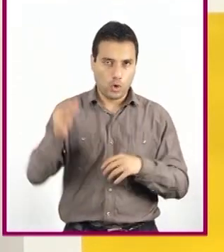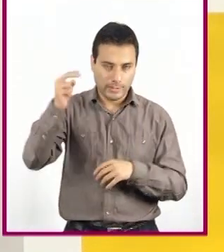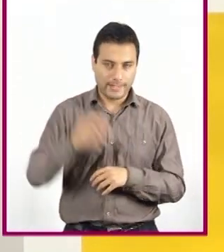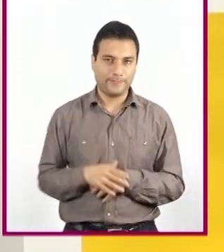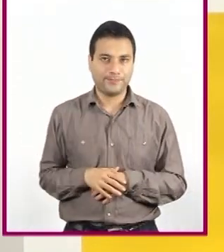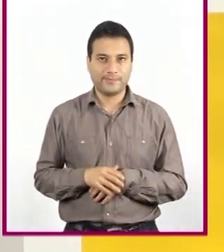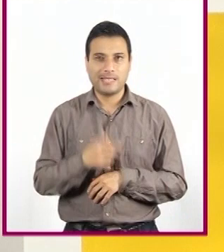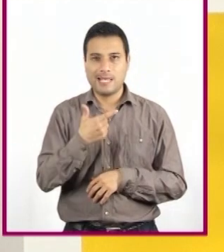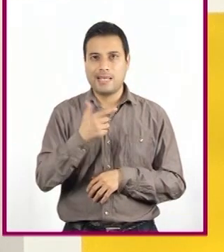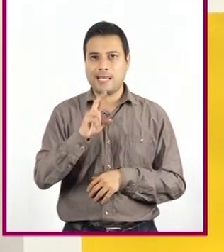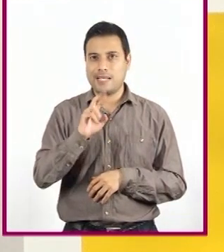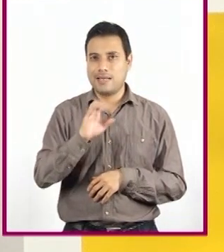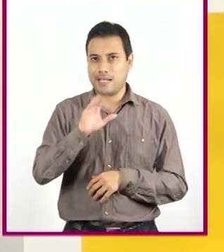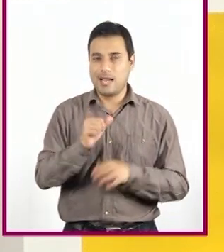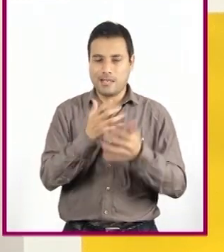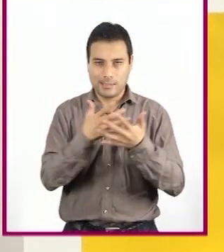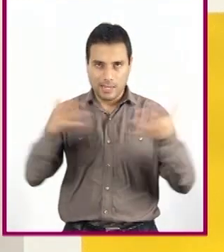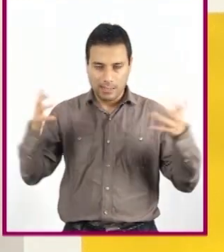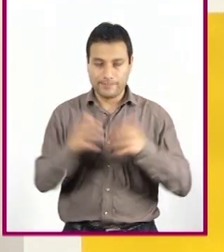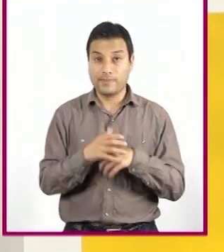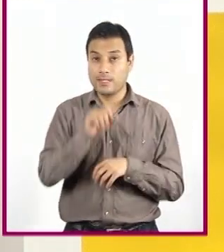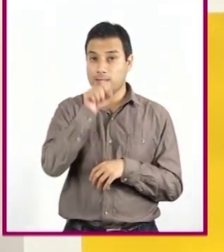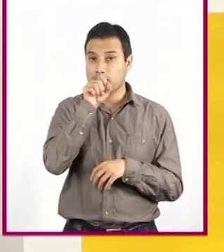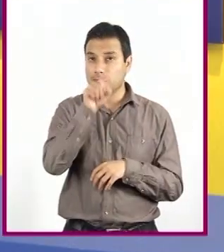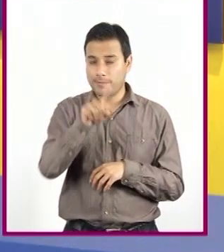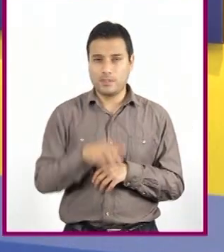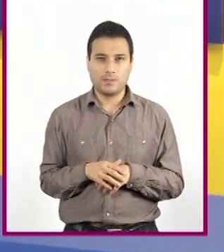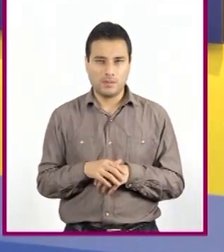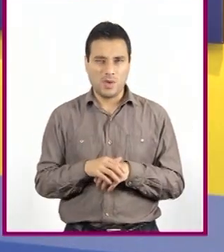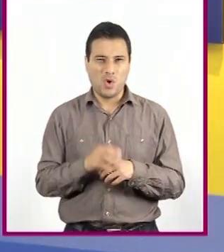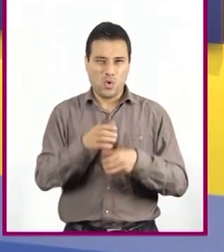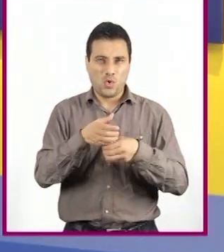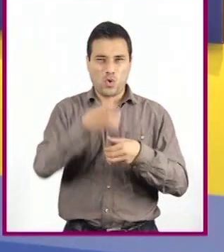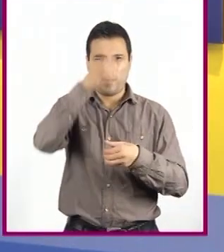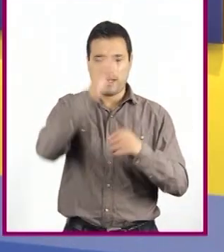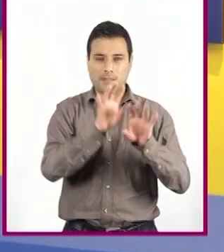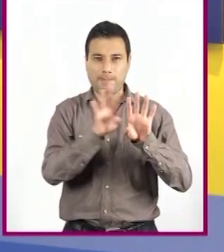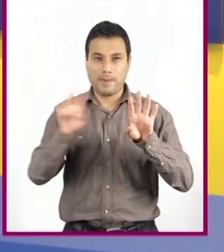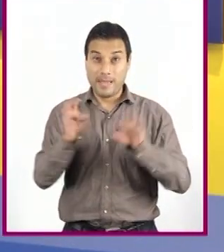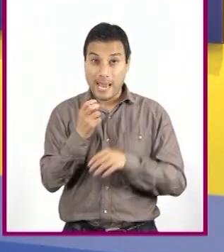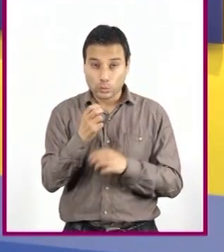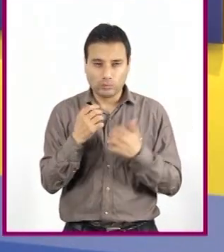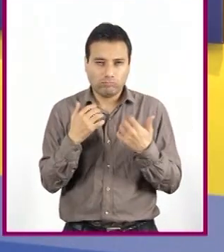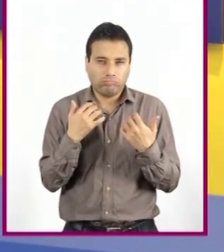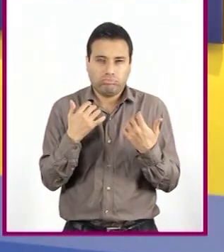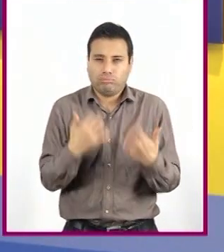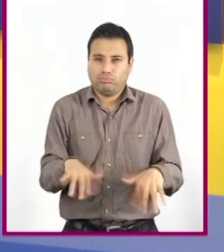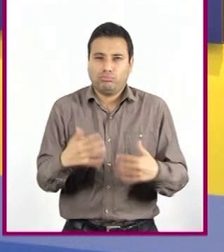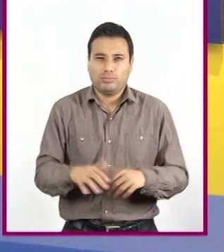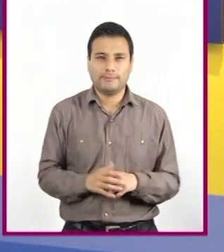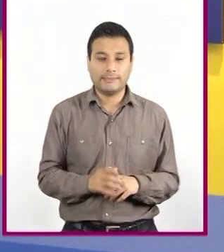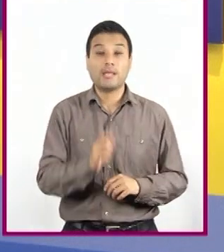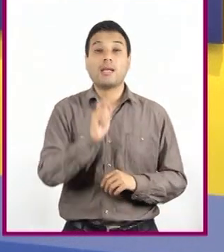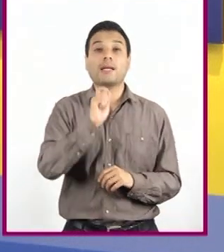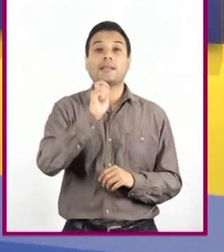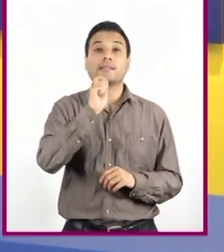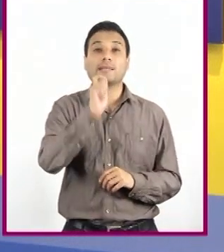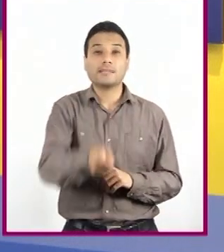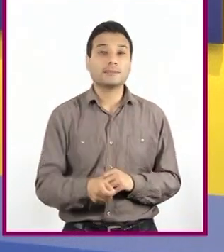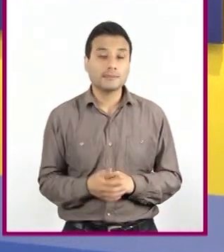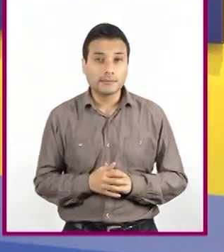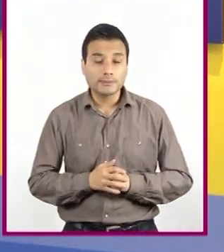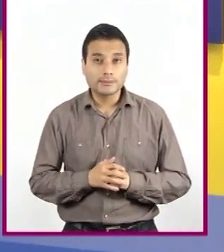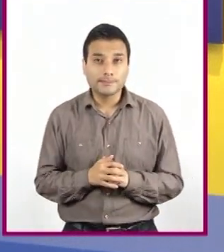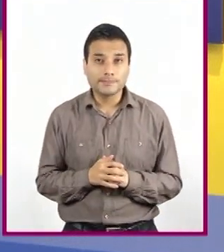Gran Greca y el conjunto de las columnas. Esta monumentalidad establece símbolos que